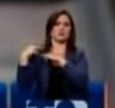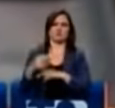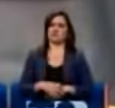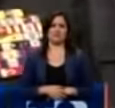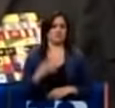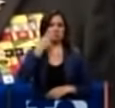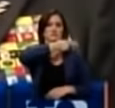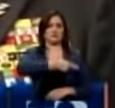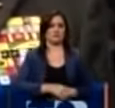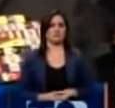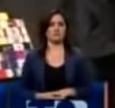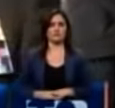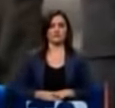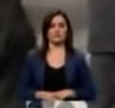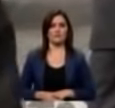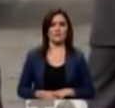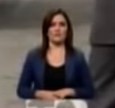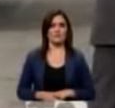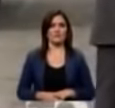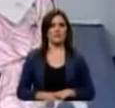de Estado, a cabalidad su trabajo.